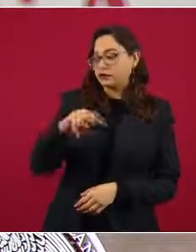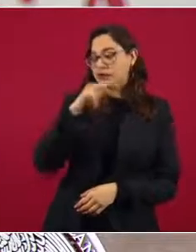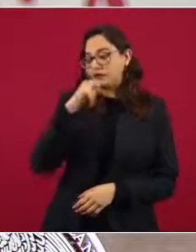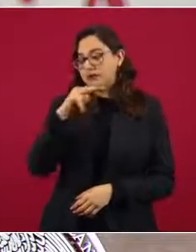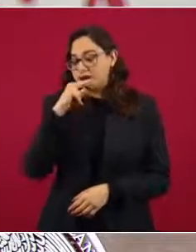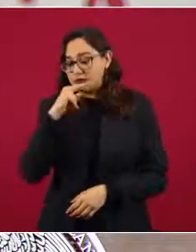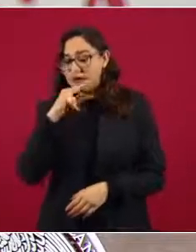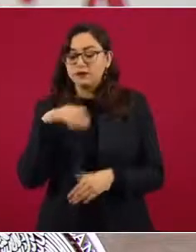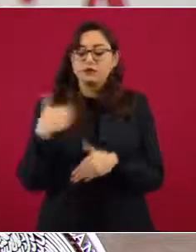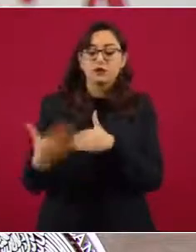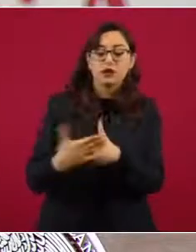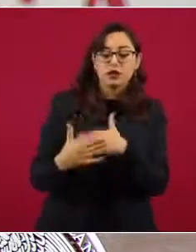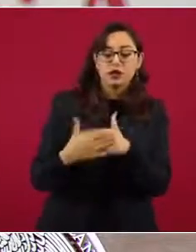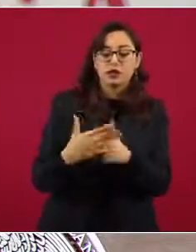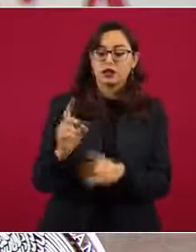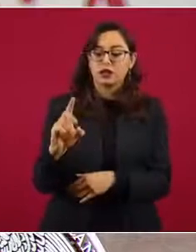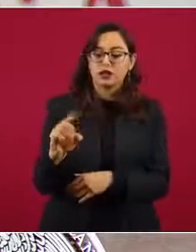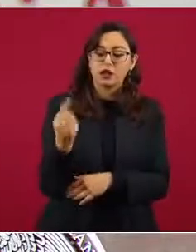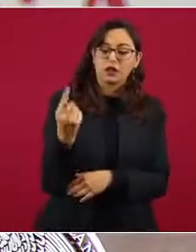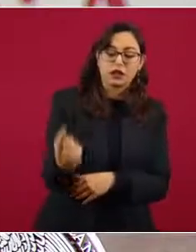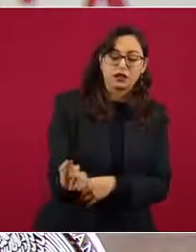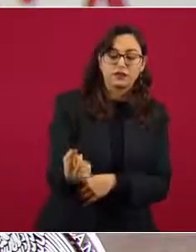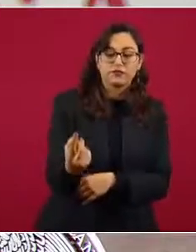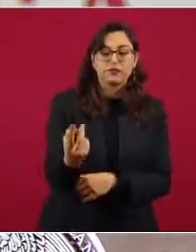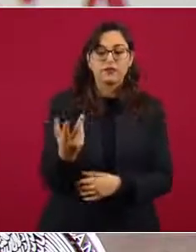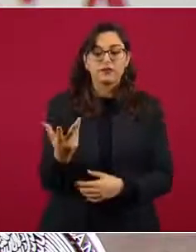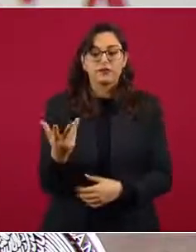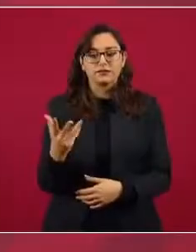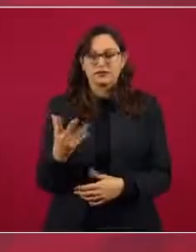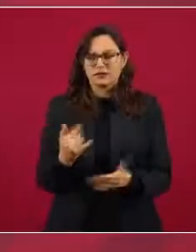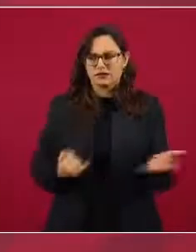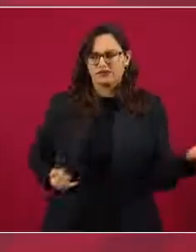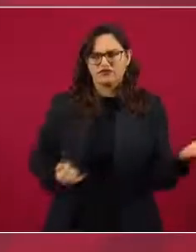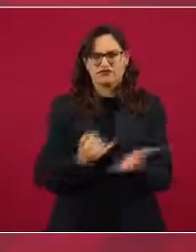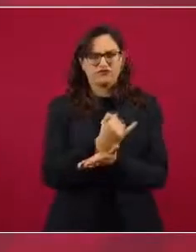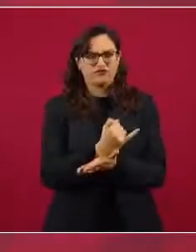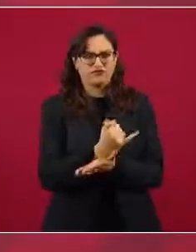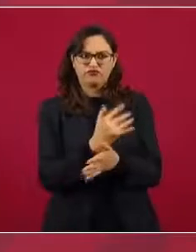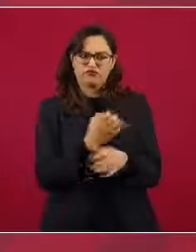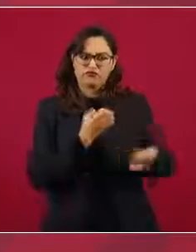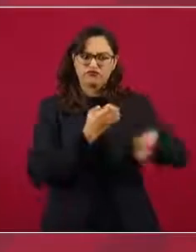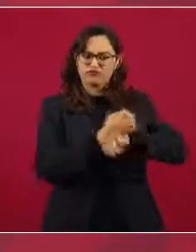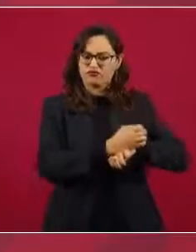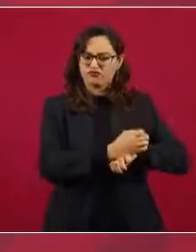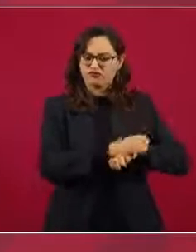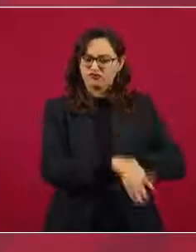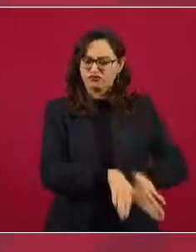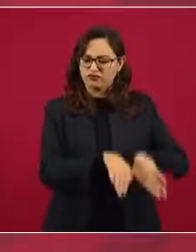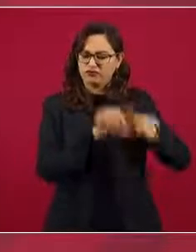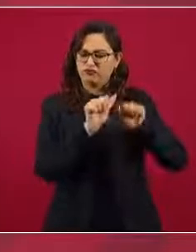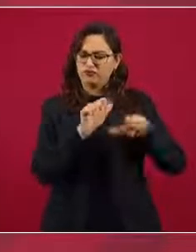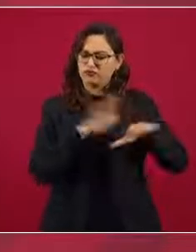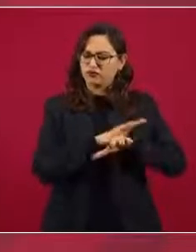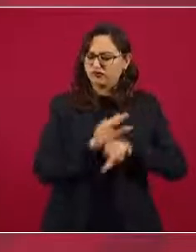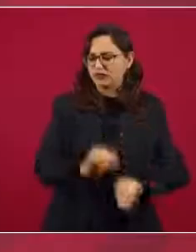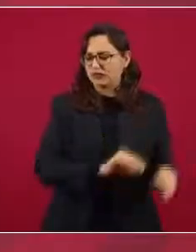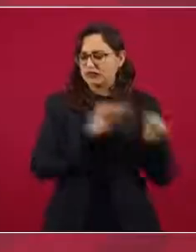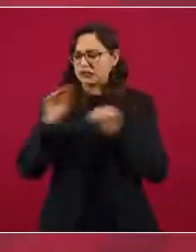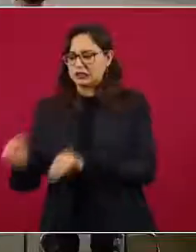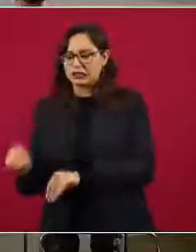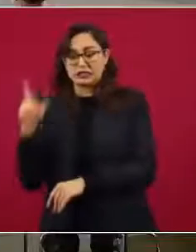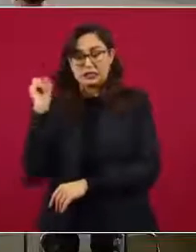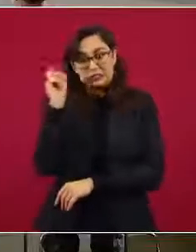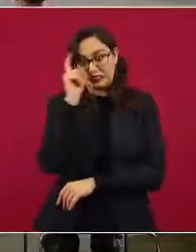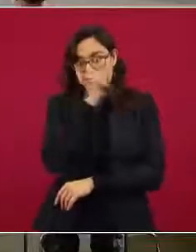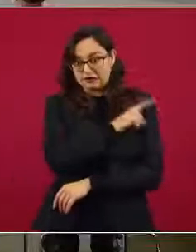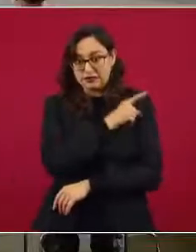pasar, ahora el Año Nuevo, pues hace difícil a alguien tomar la decisión de separarse también de su propia familia, y estamos hablando de la